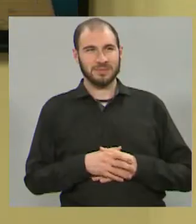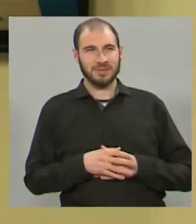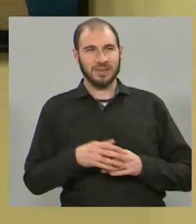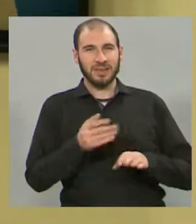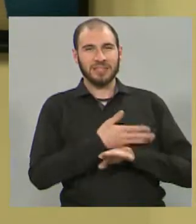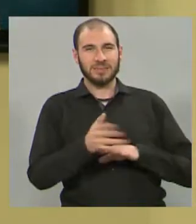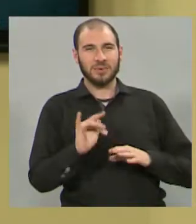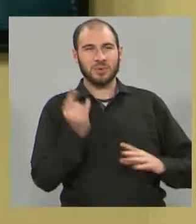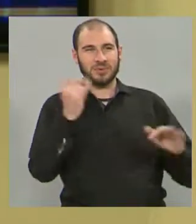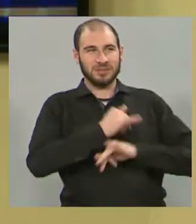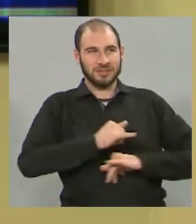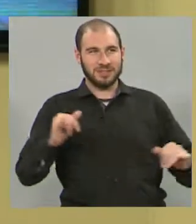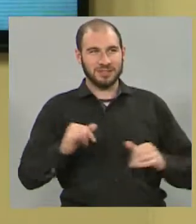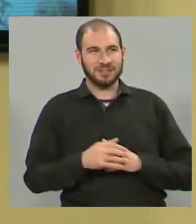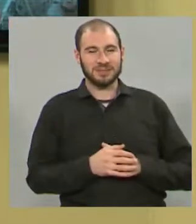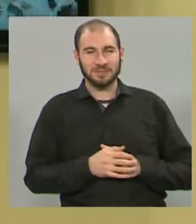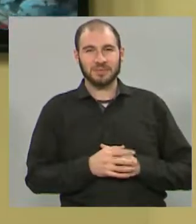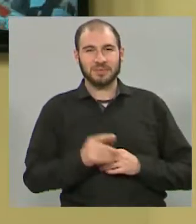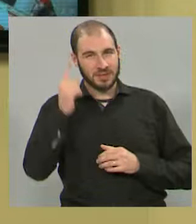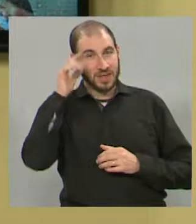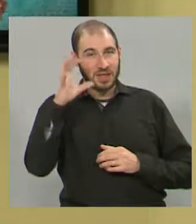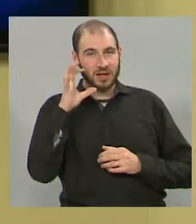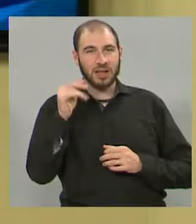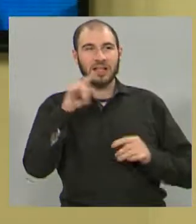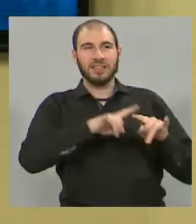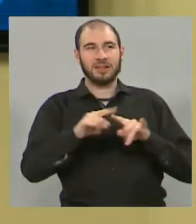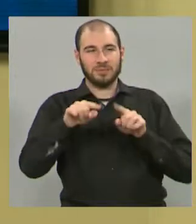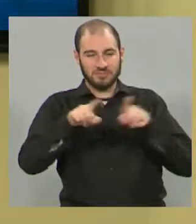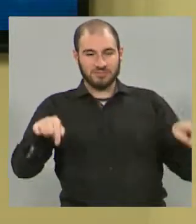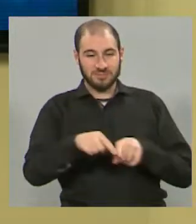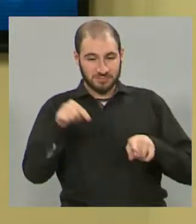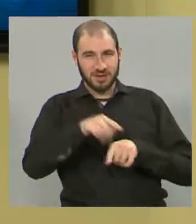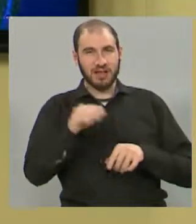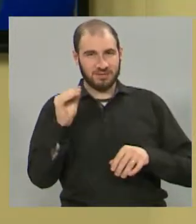continuamos en universidad noticias acordate que estamos en